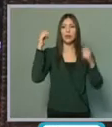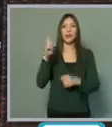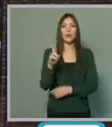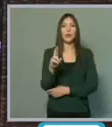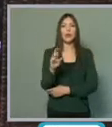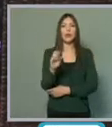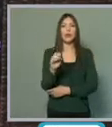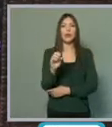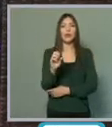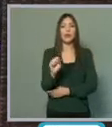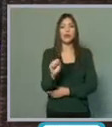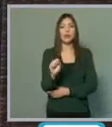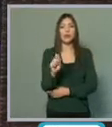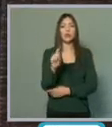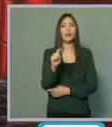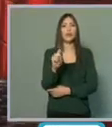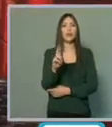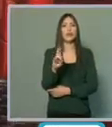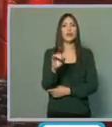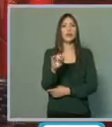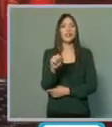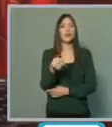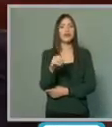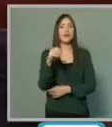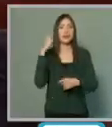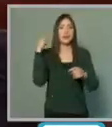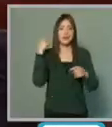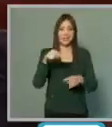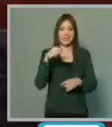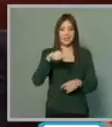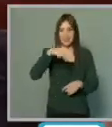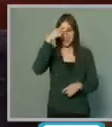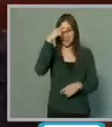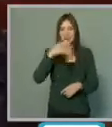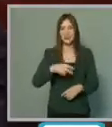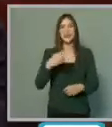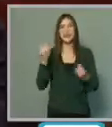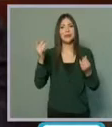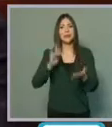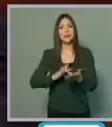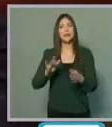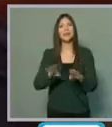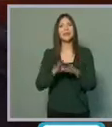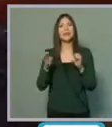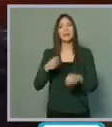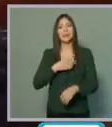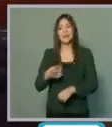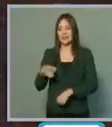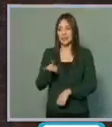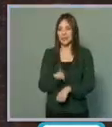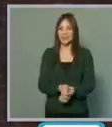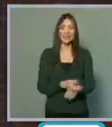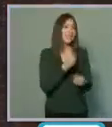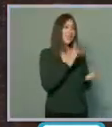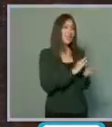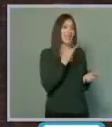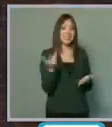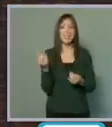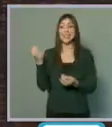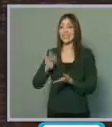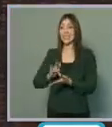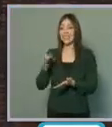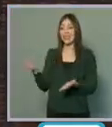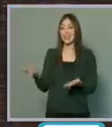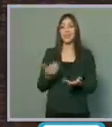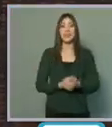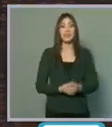Rosturismo. Ahí está, en México. Muchas gracias, Sergei. ¿Cómo estás? Buenos días. Muchas gracias, Enrique. Muchas gracias, Cintia. Hoy estás